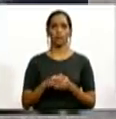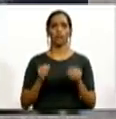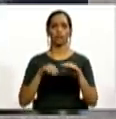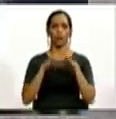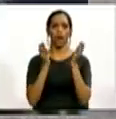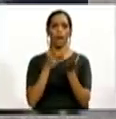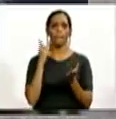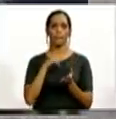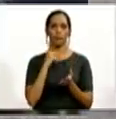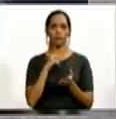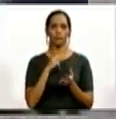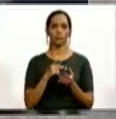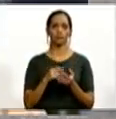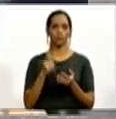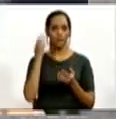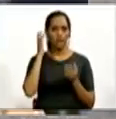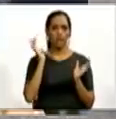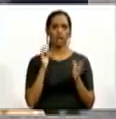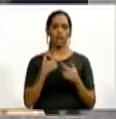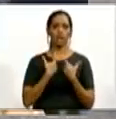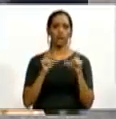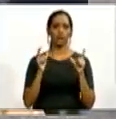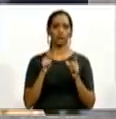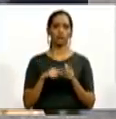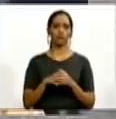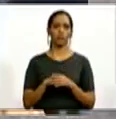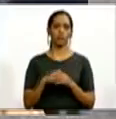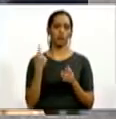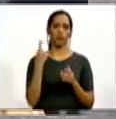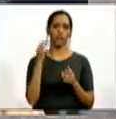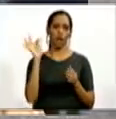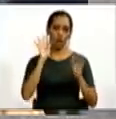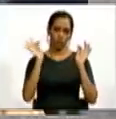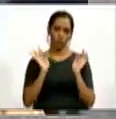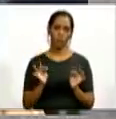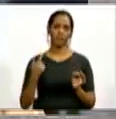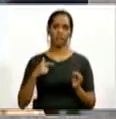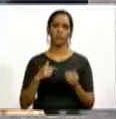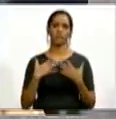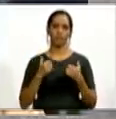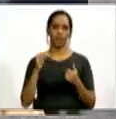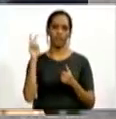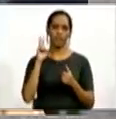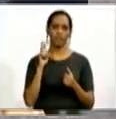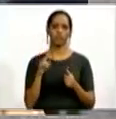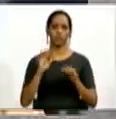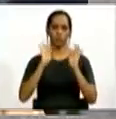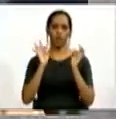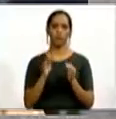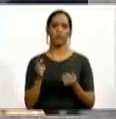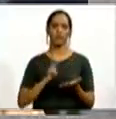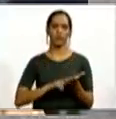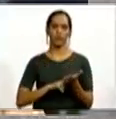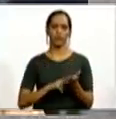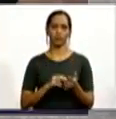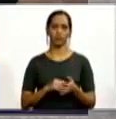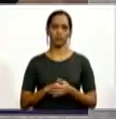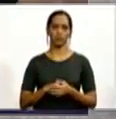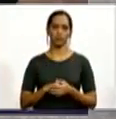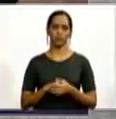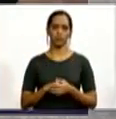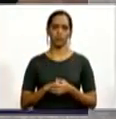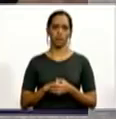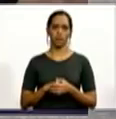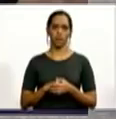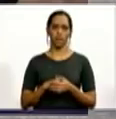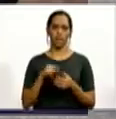ámbito político, sí, que cree, sí, en la libertad de mercado. Y es, sí, la única forma que tenemos de rescatar Venezuela de una manera real. Ah, o sea que